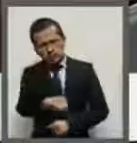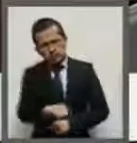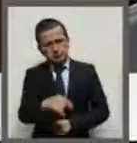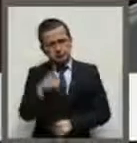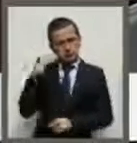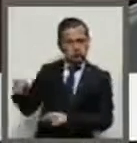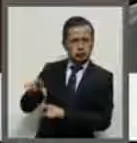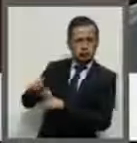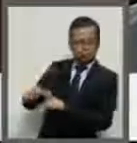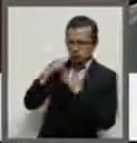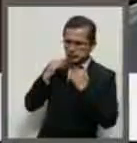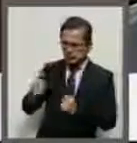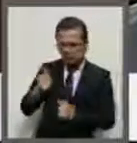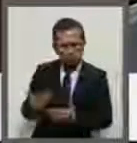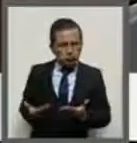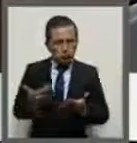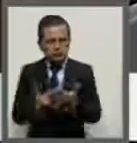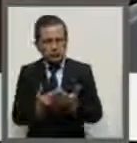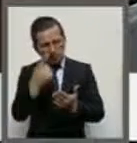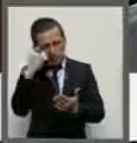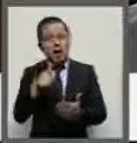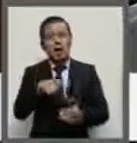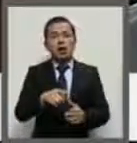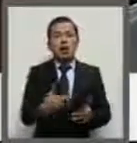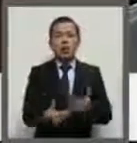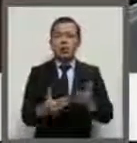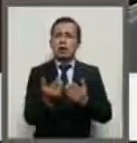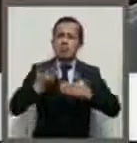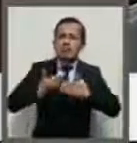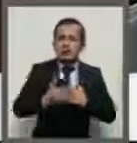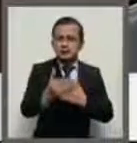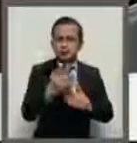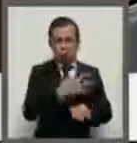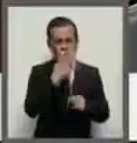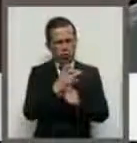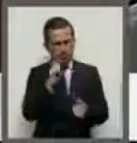cimientos de la cuarta transformación de este país. Es cuanto, presidente.